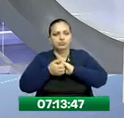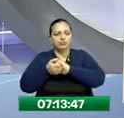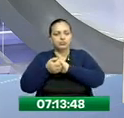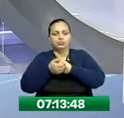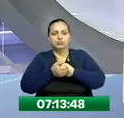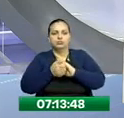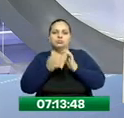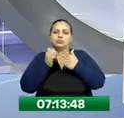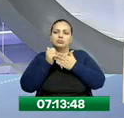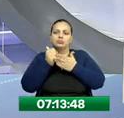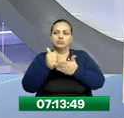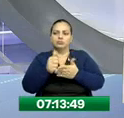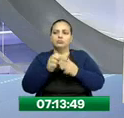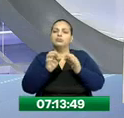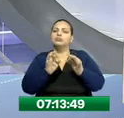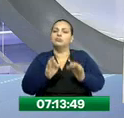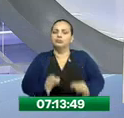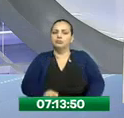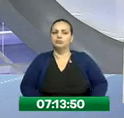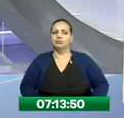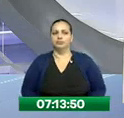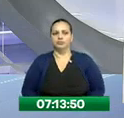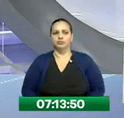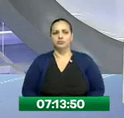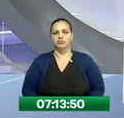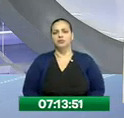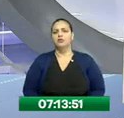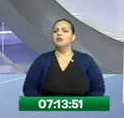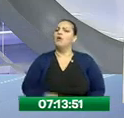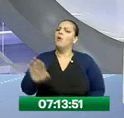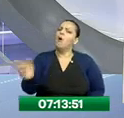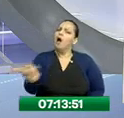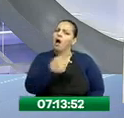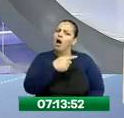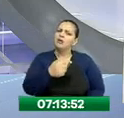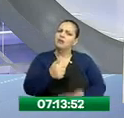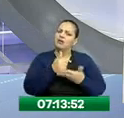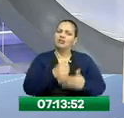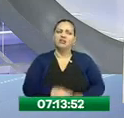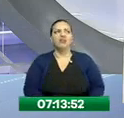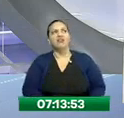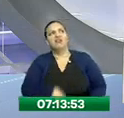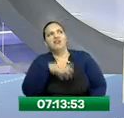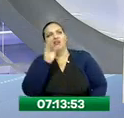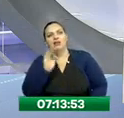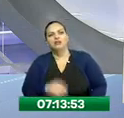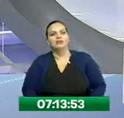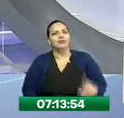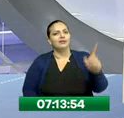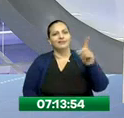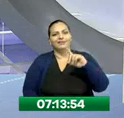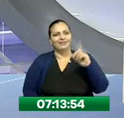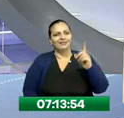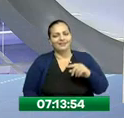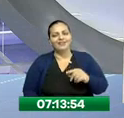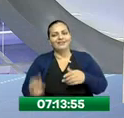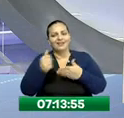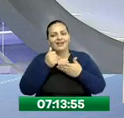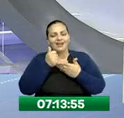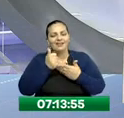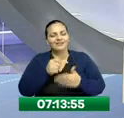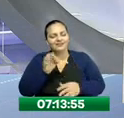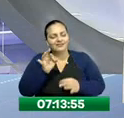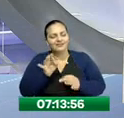de rogar, sino que ya van a estar encaminándose para aprovisionar a las familias que han quedado literalmente en la